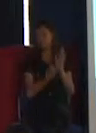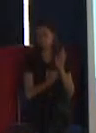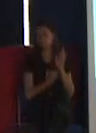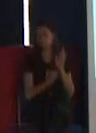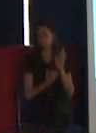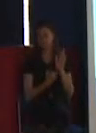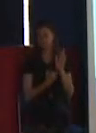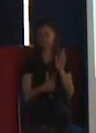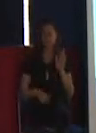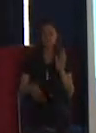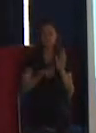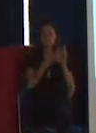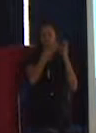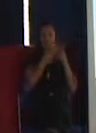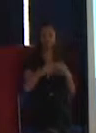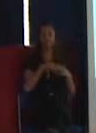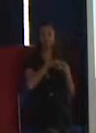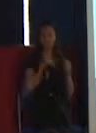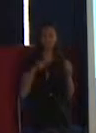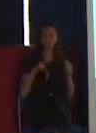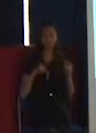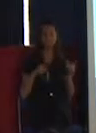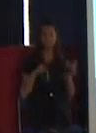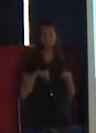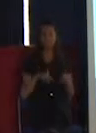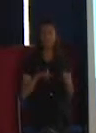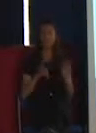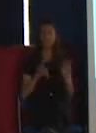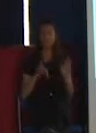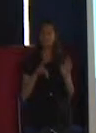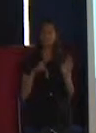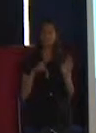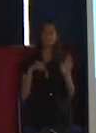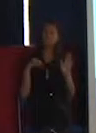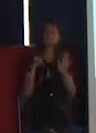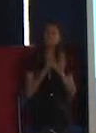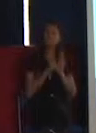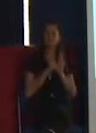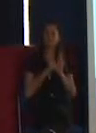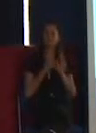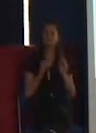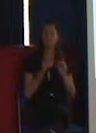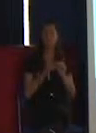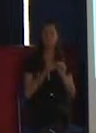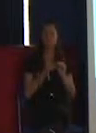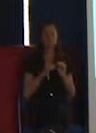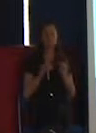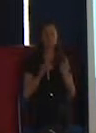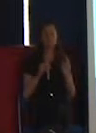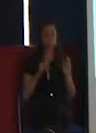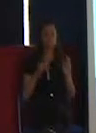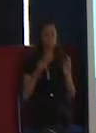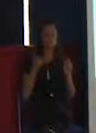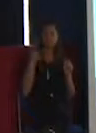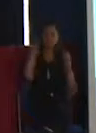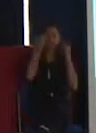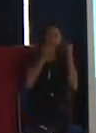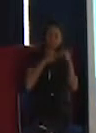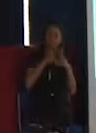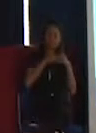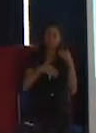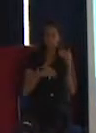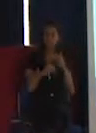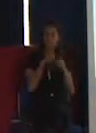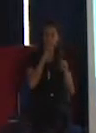tienen que tener y prever todas las posibilidades, ¿sí?, para que se garanticen